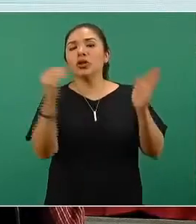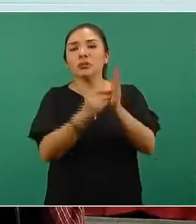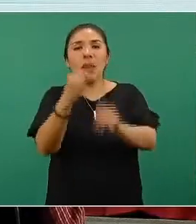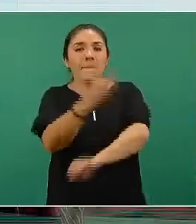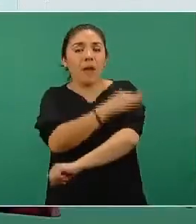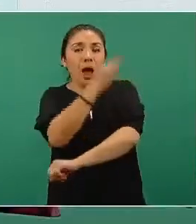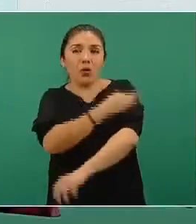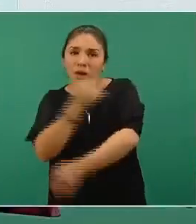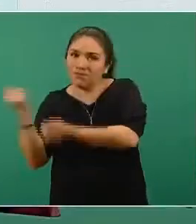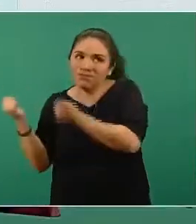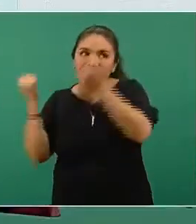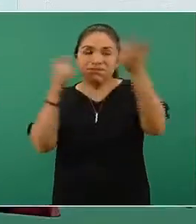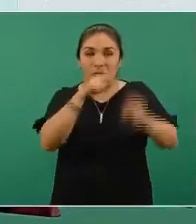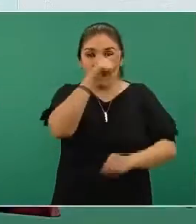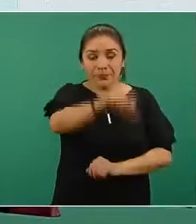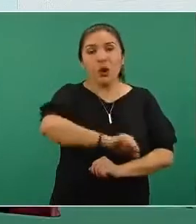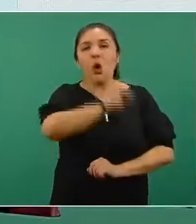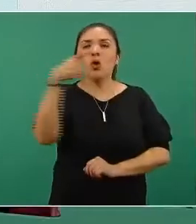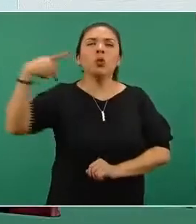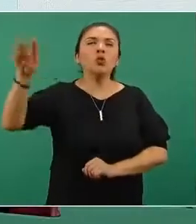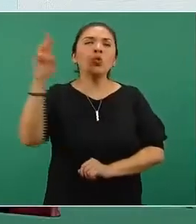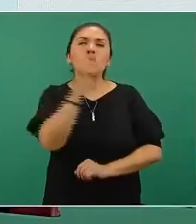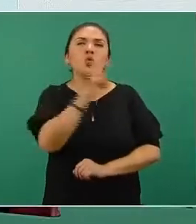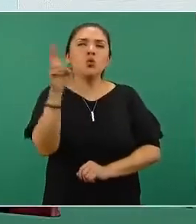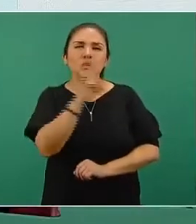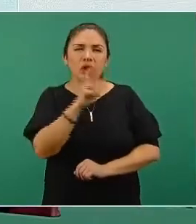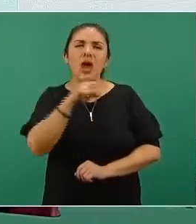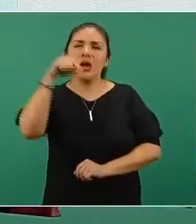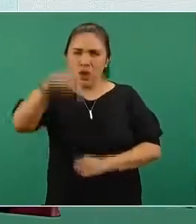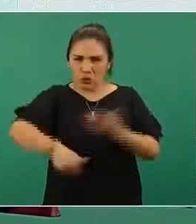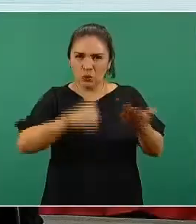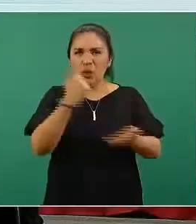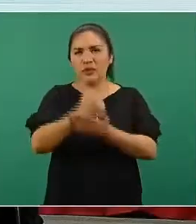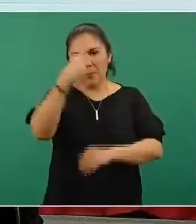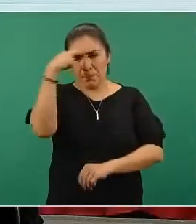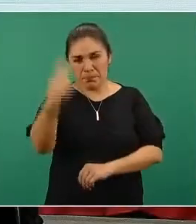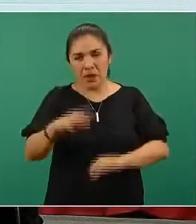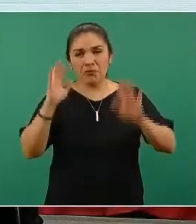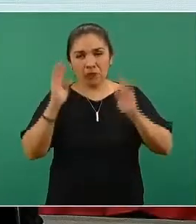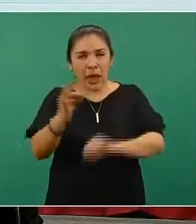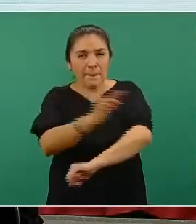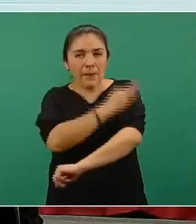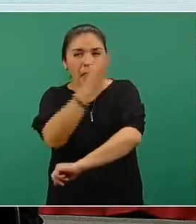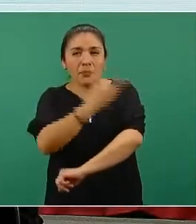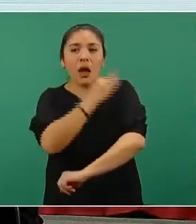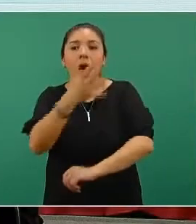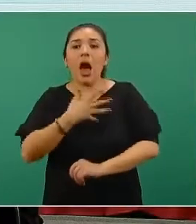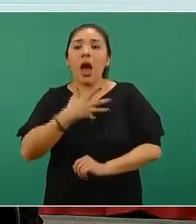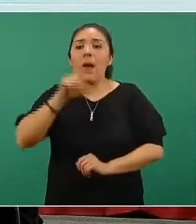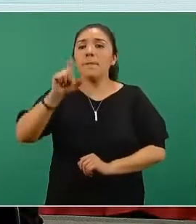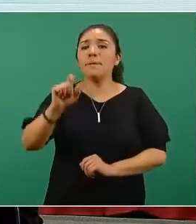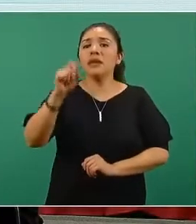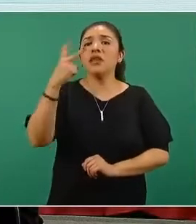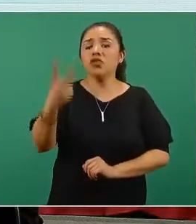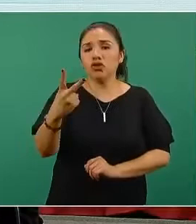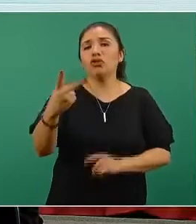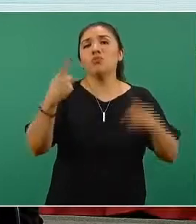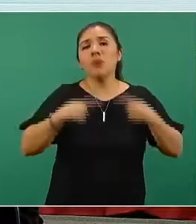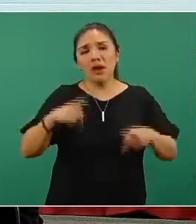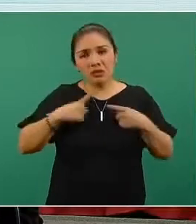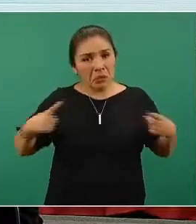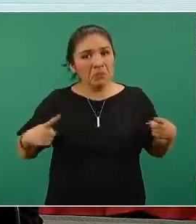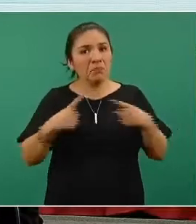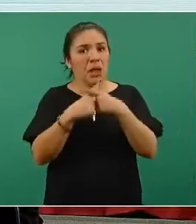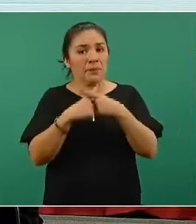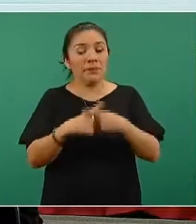que llegaron, y con Sputnik, que también se está poniendo en la Ciudad de México, se han reportado 22 casos, y aquí